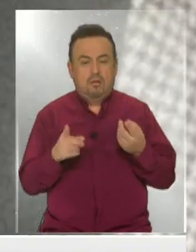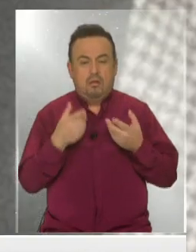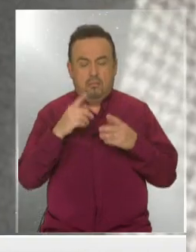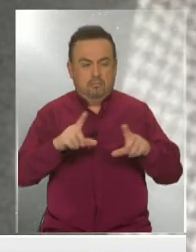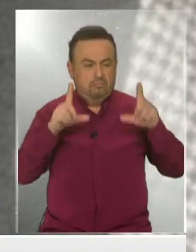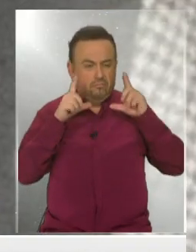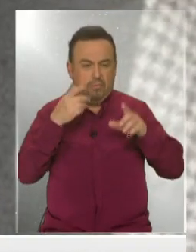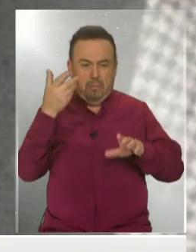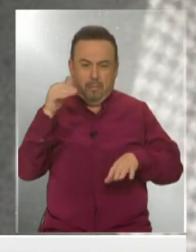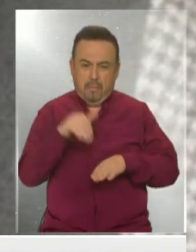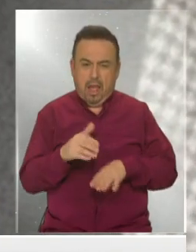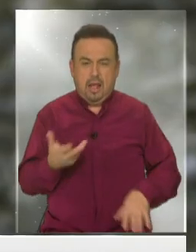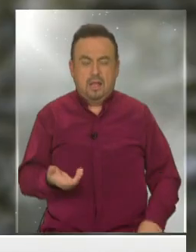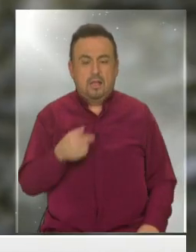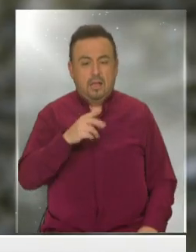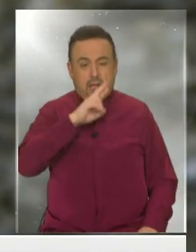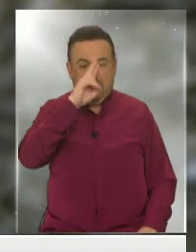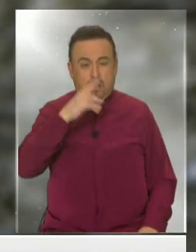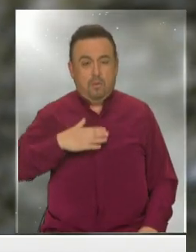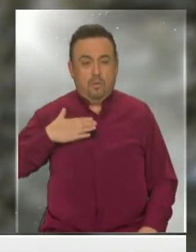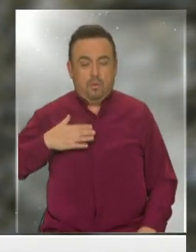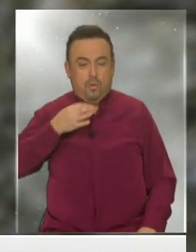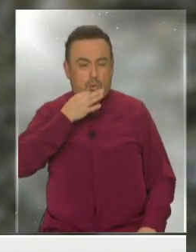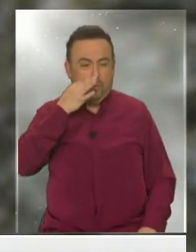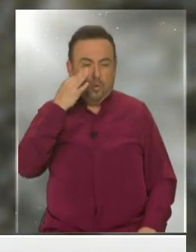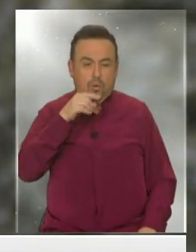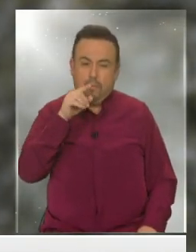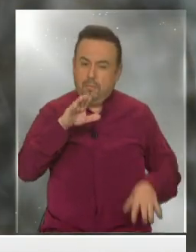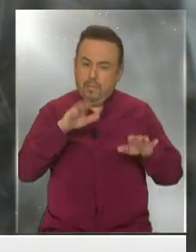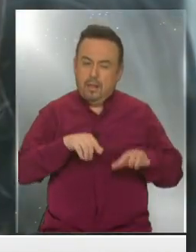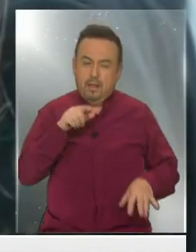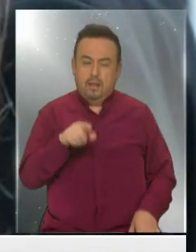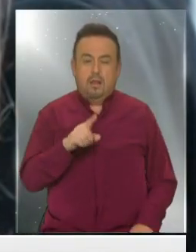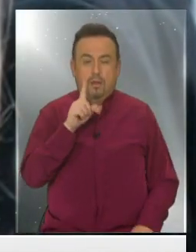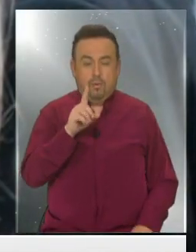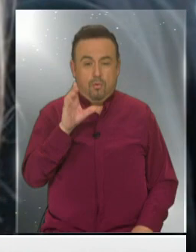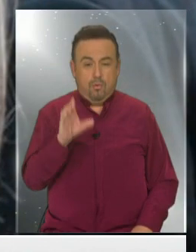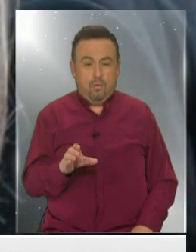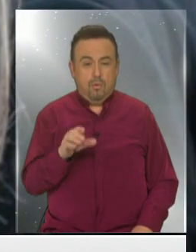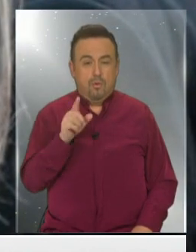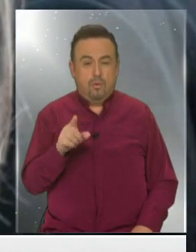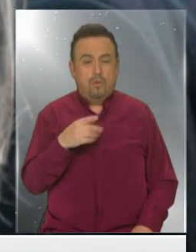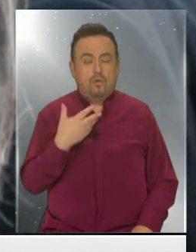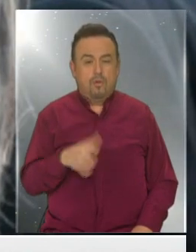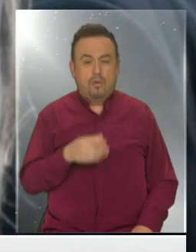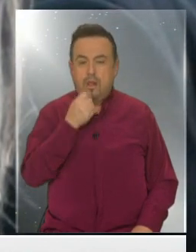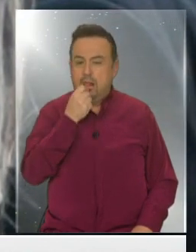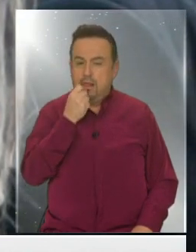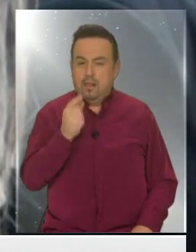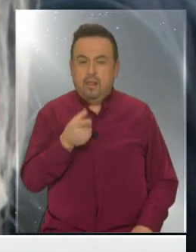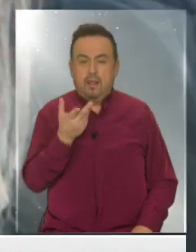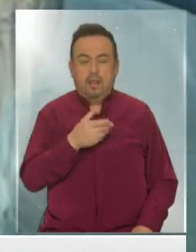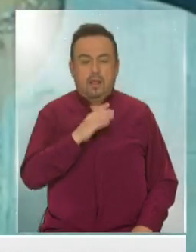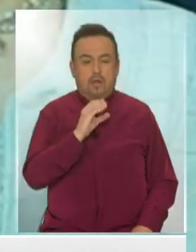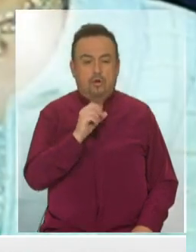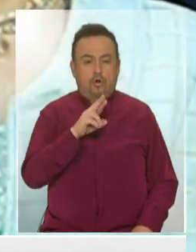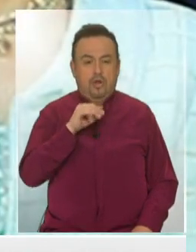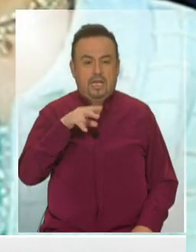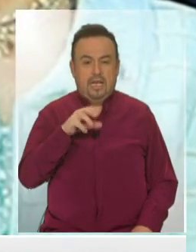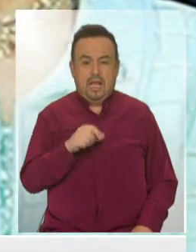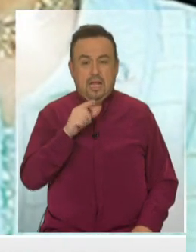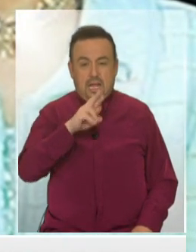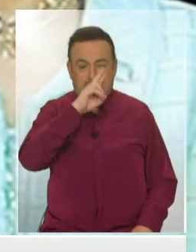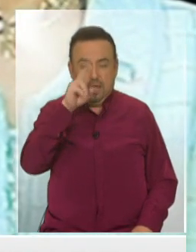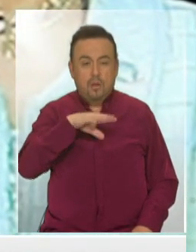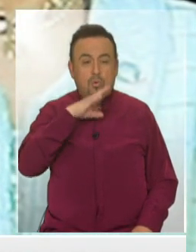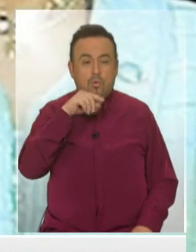imagen. Al rey le gustan las rubias y fue precisamente una de ellas la que hizo la denuncia. Corina Larsen dice que el rey